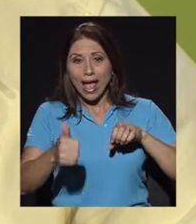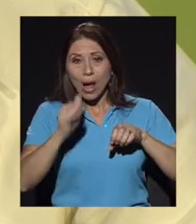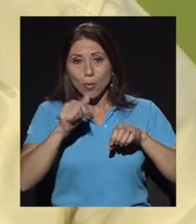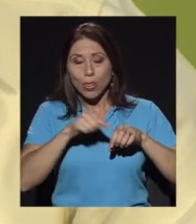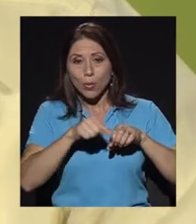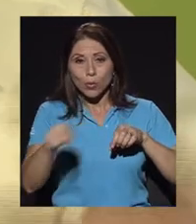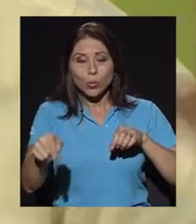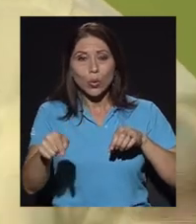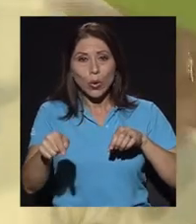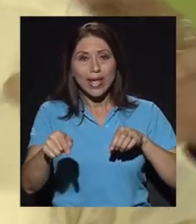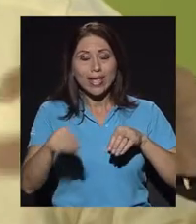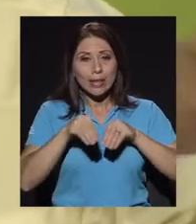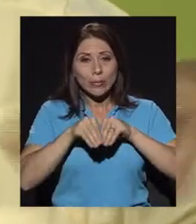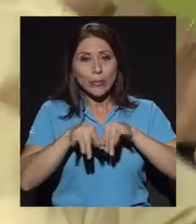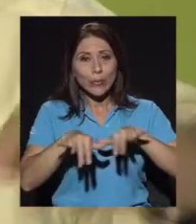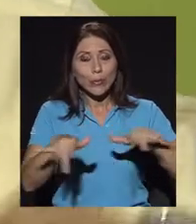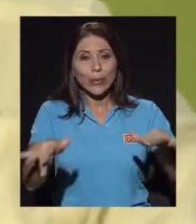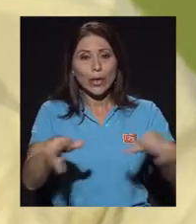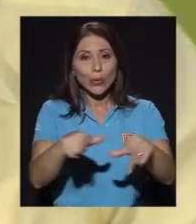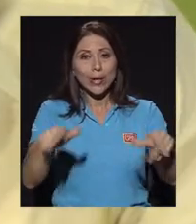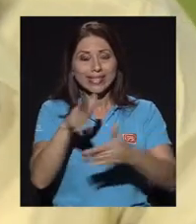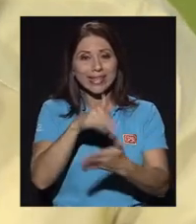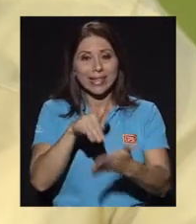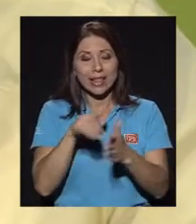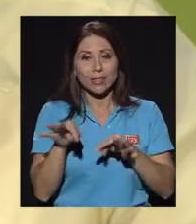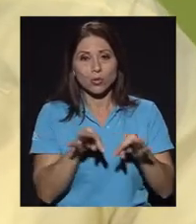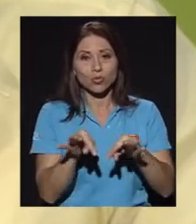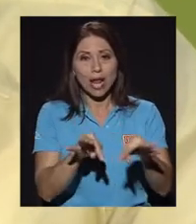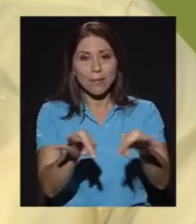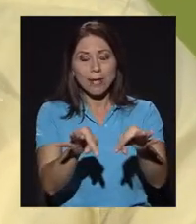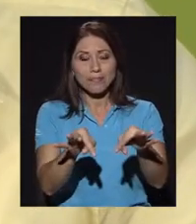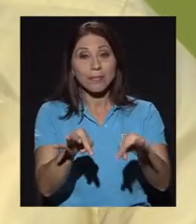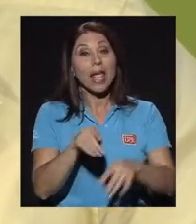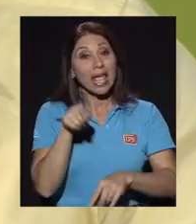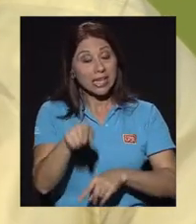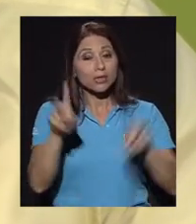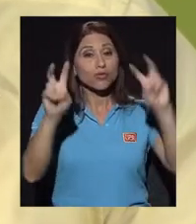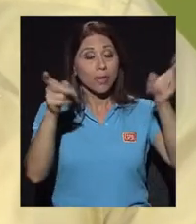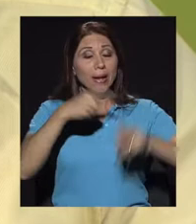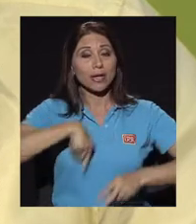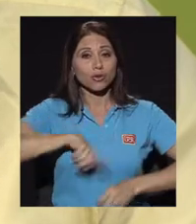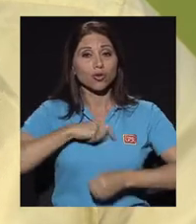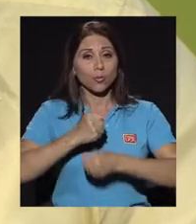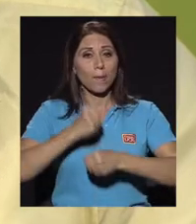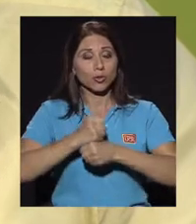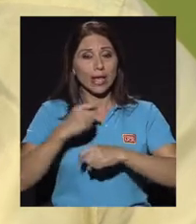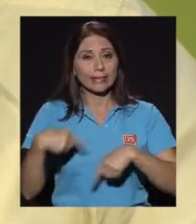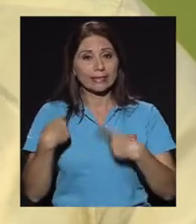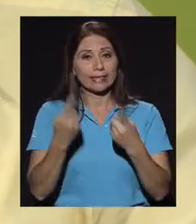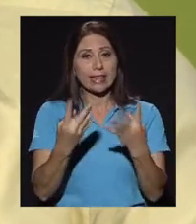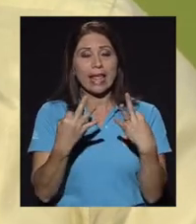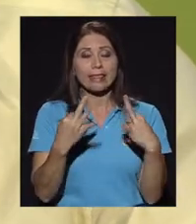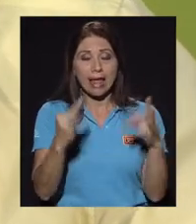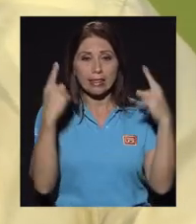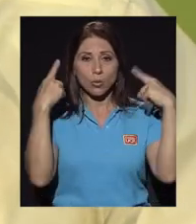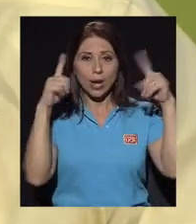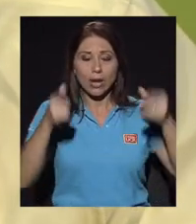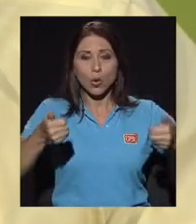que mayoritariamente atiende las zonas centrales de Turrialba, y definitivamente va a ser un tema que nosotros vamos a tratar